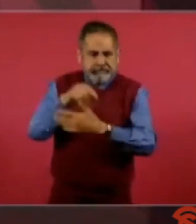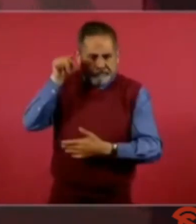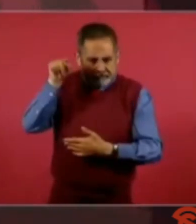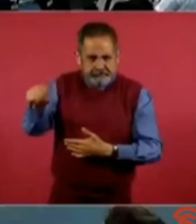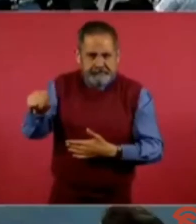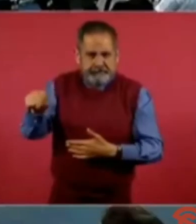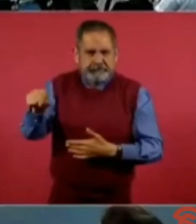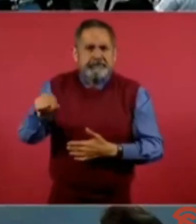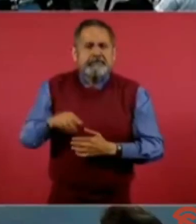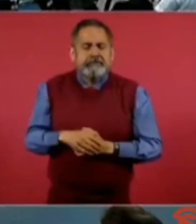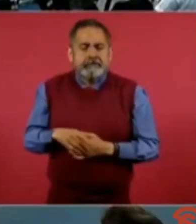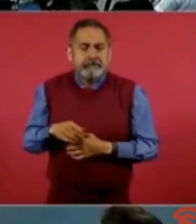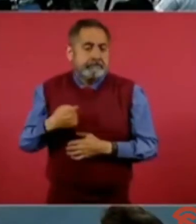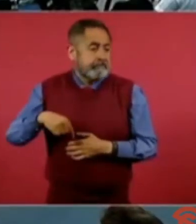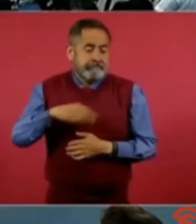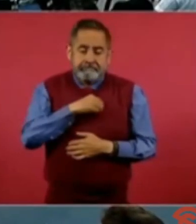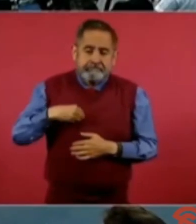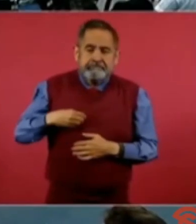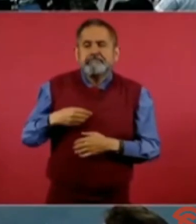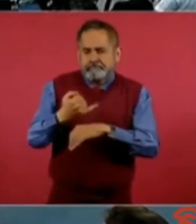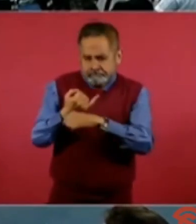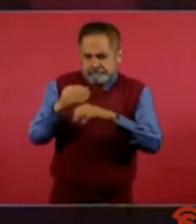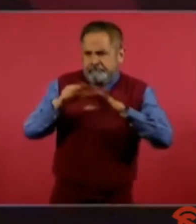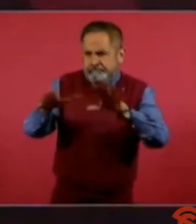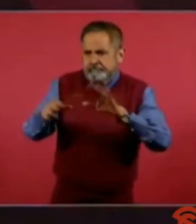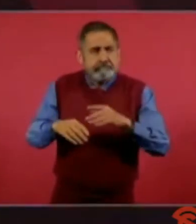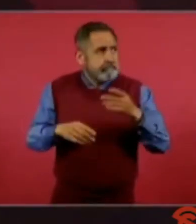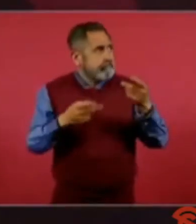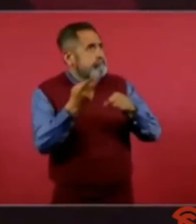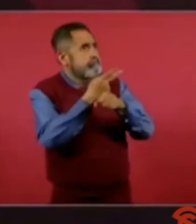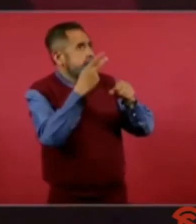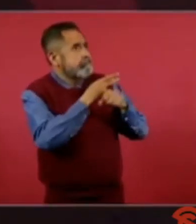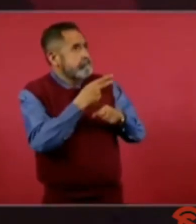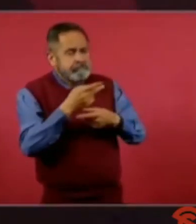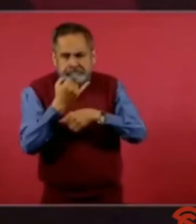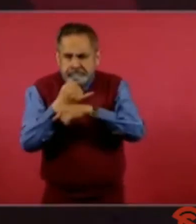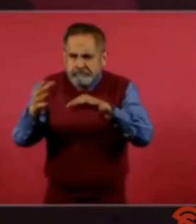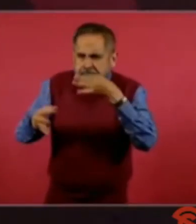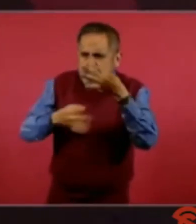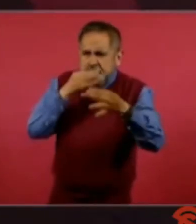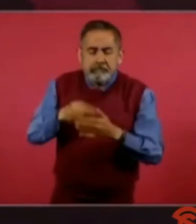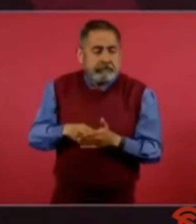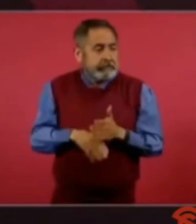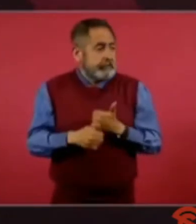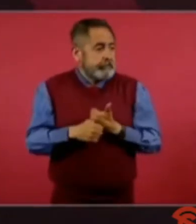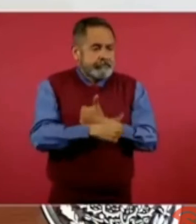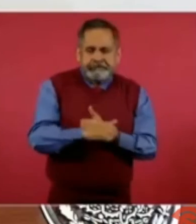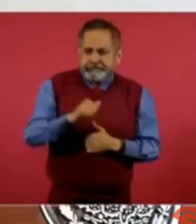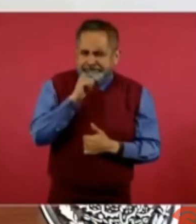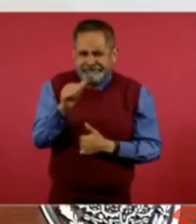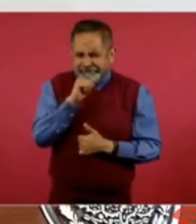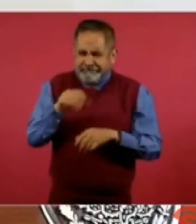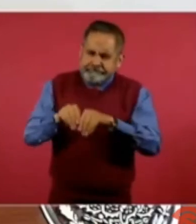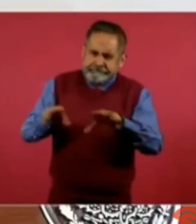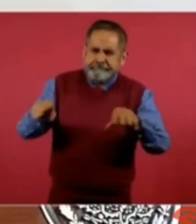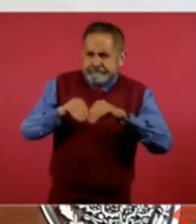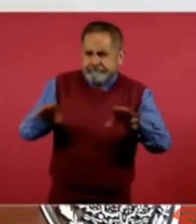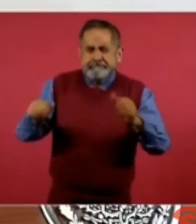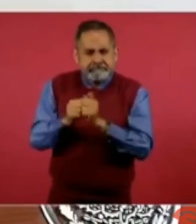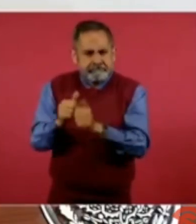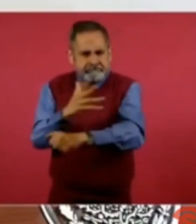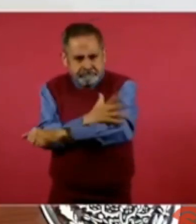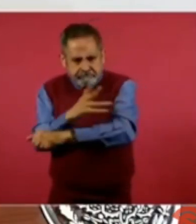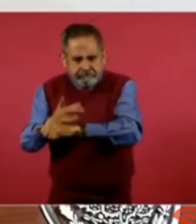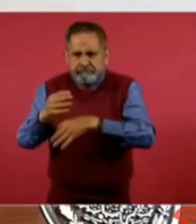y estamos obligados a informarles de todo no ocultar nada actuar con